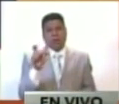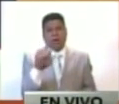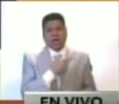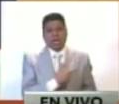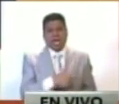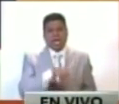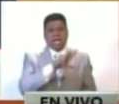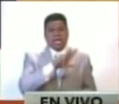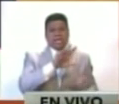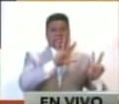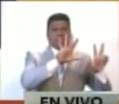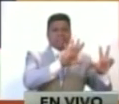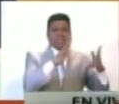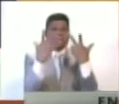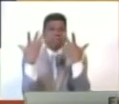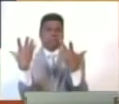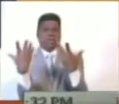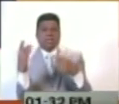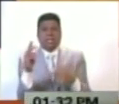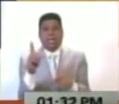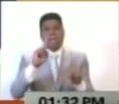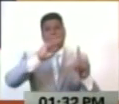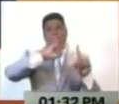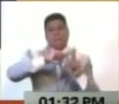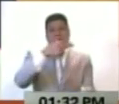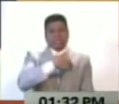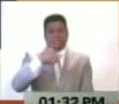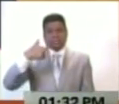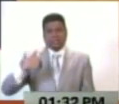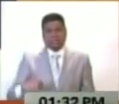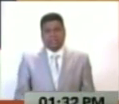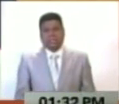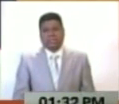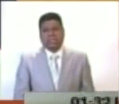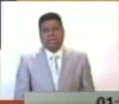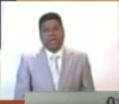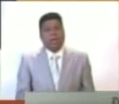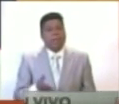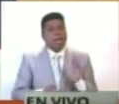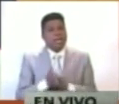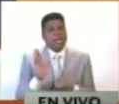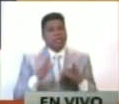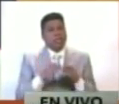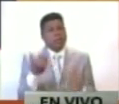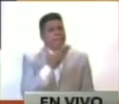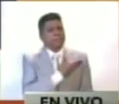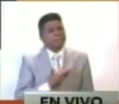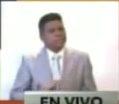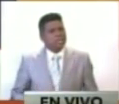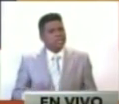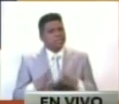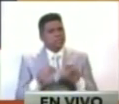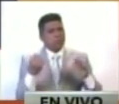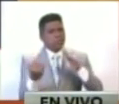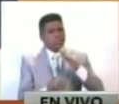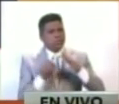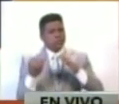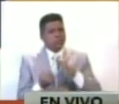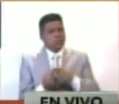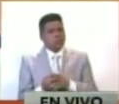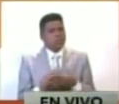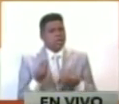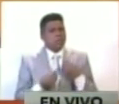Eso por un lado, y por lo que le entiendo con el tema del Mercosur, están defendiendo, más allá de la presidencia, es entonces la institucionalidad como tal.